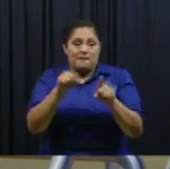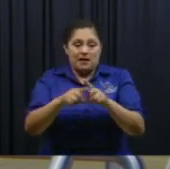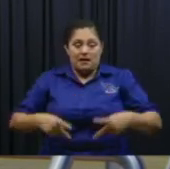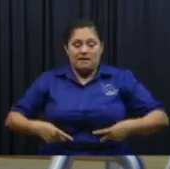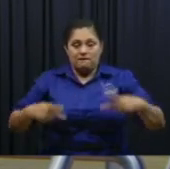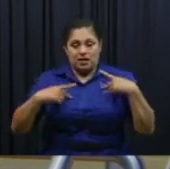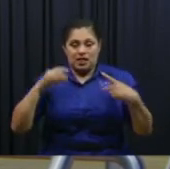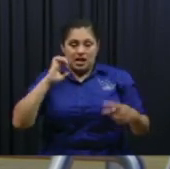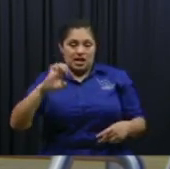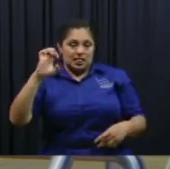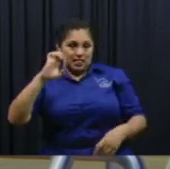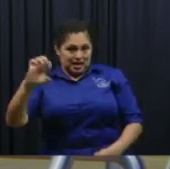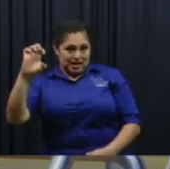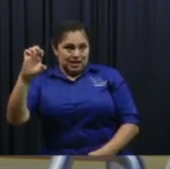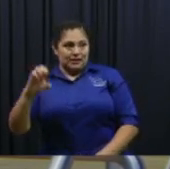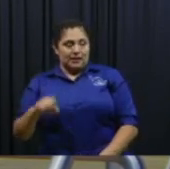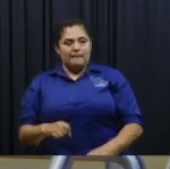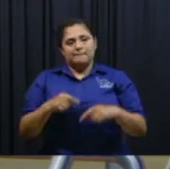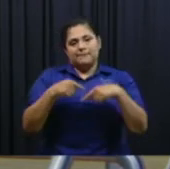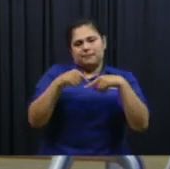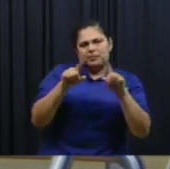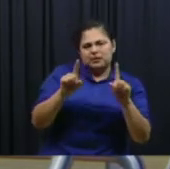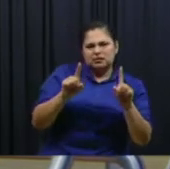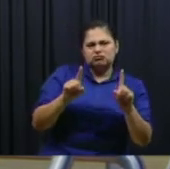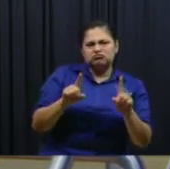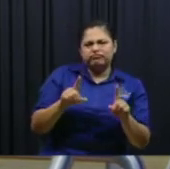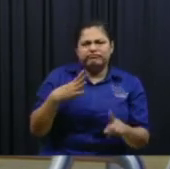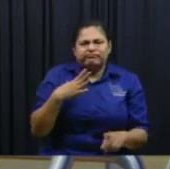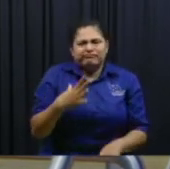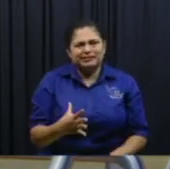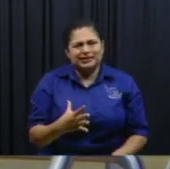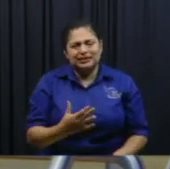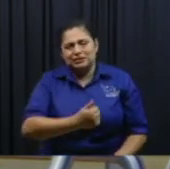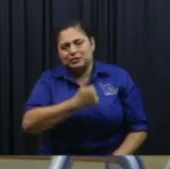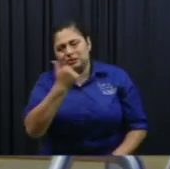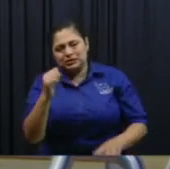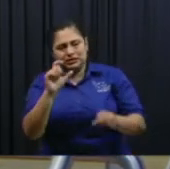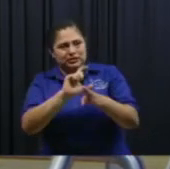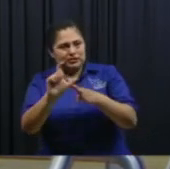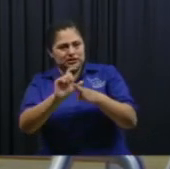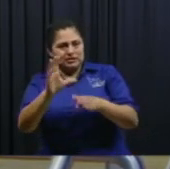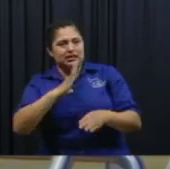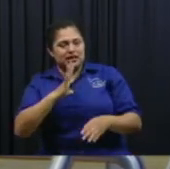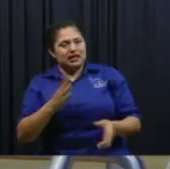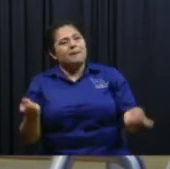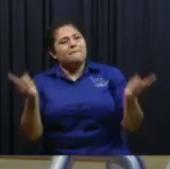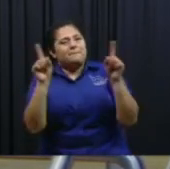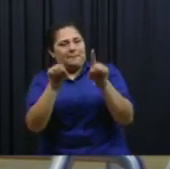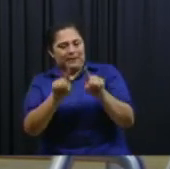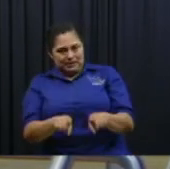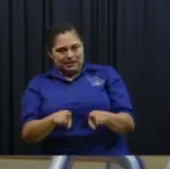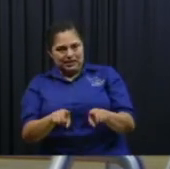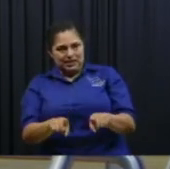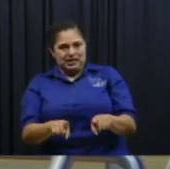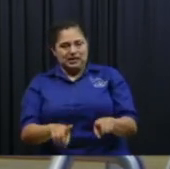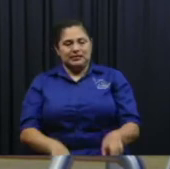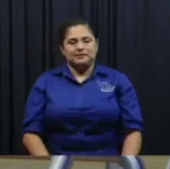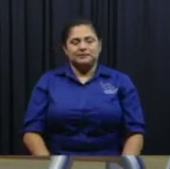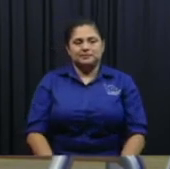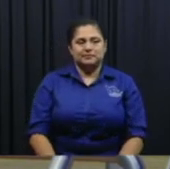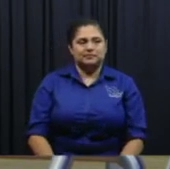algunas pues cosas que tienen que darse llevarse a cabo algunos requisitos